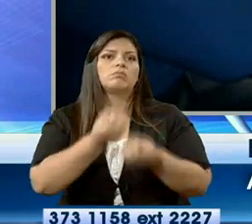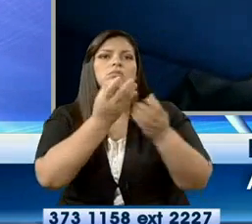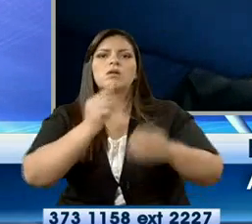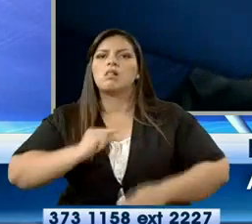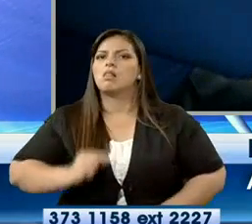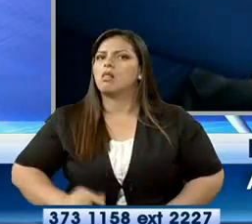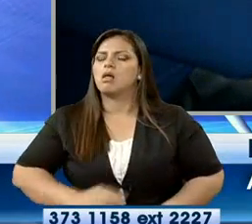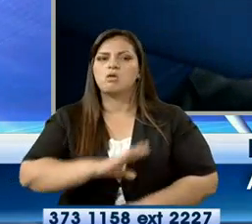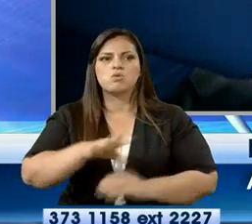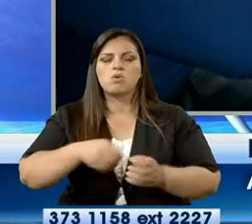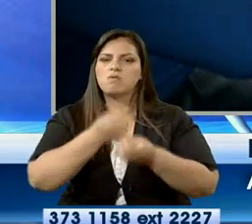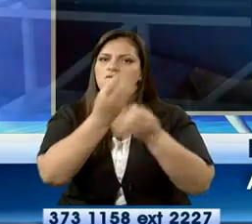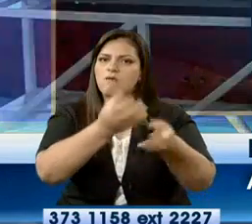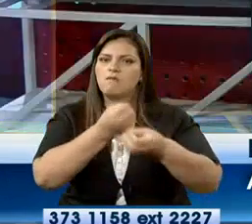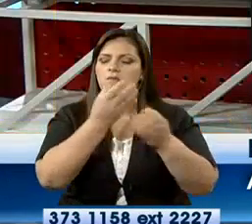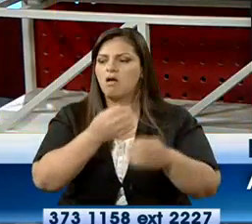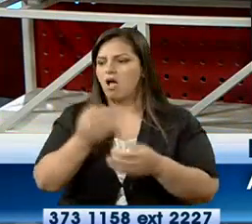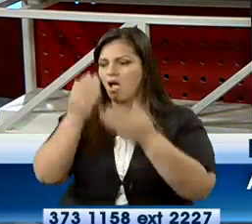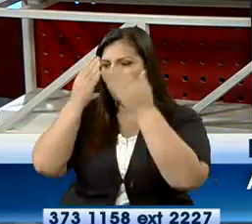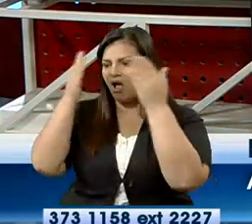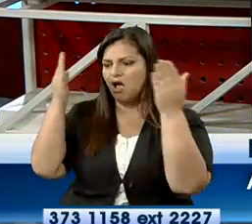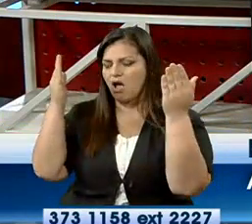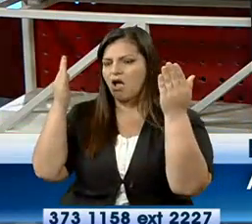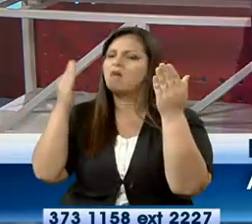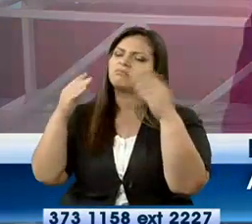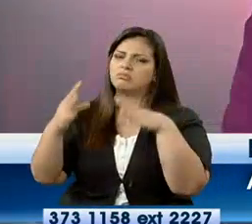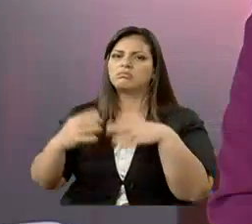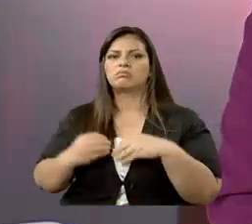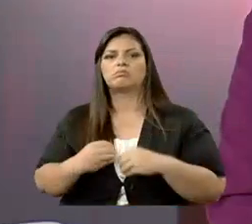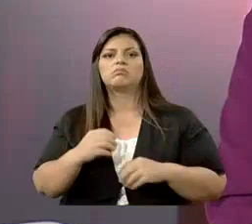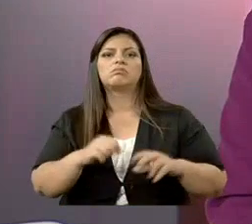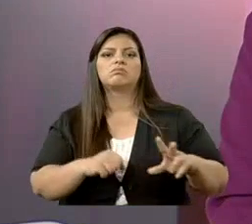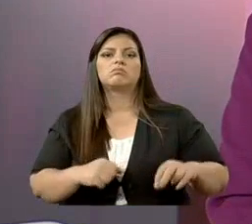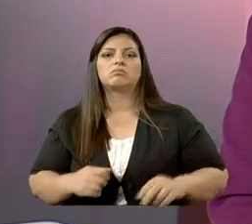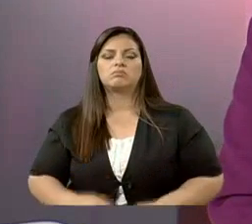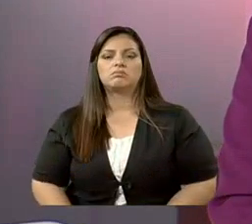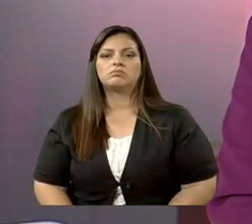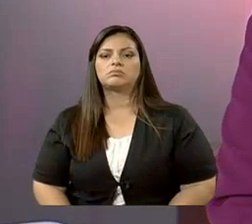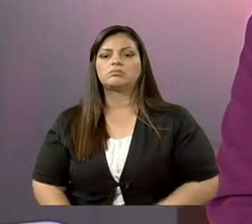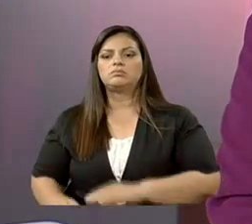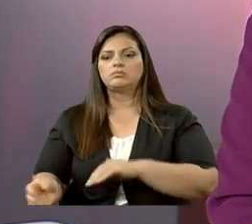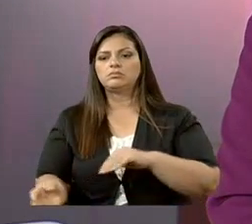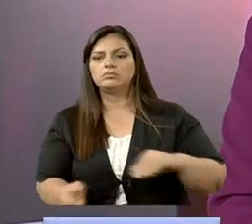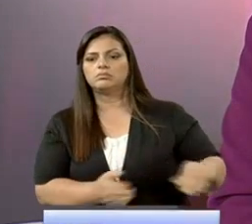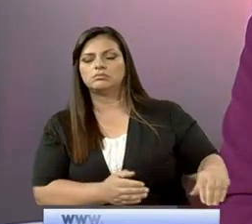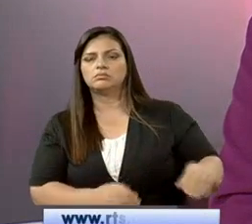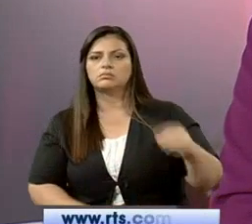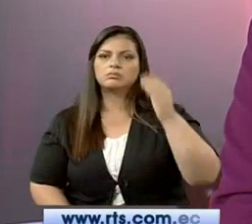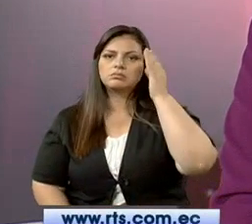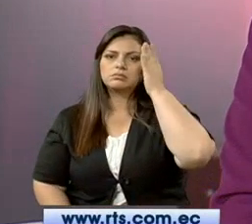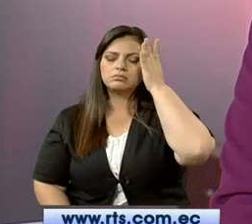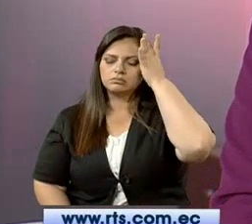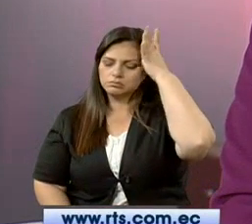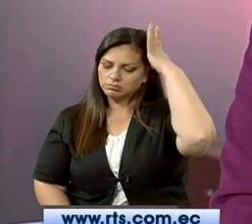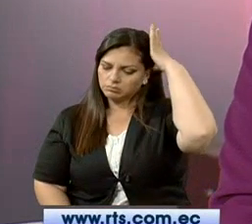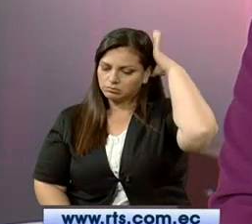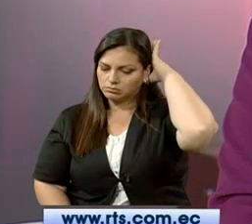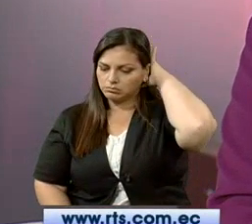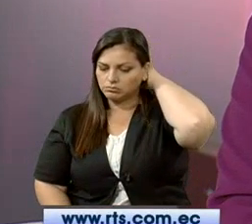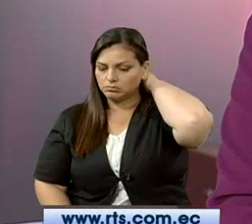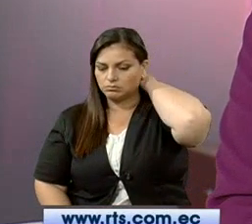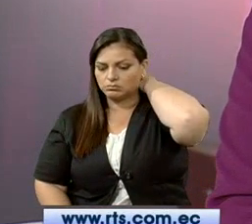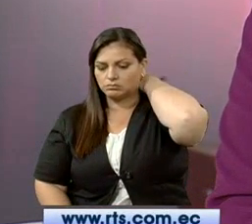administrar mejor. Vamos a cambiar de tema para contarles que se incendió un bus interprovincial que transitaba por la vía Aloac-Santo